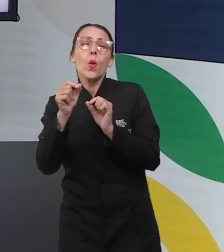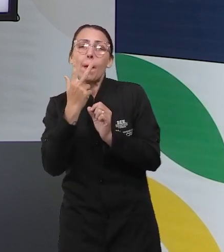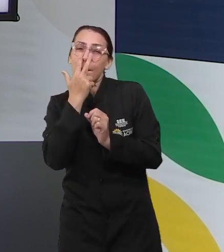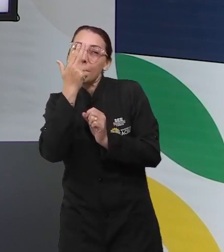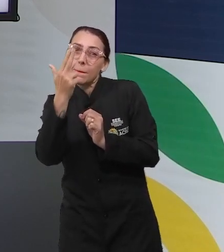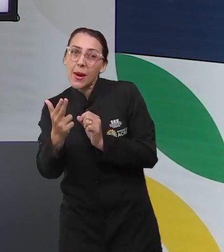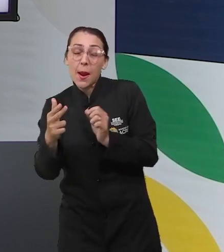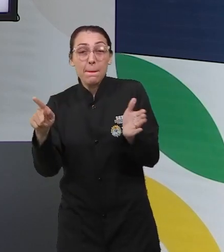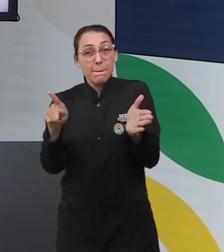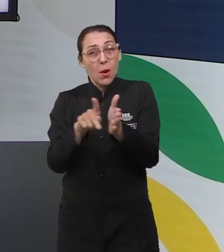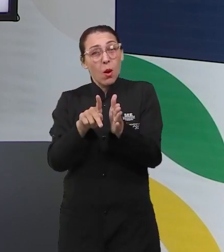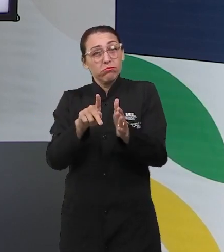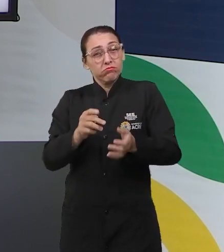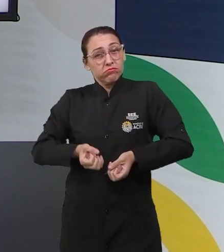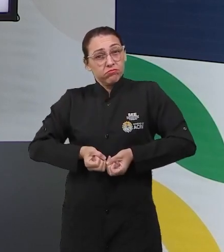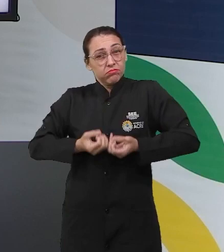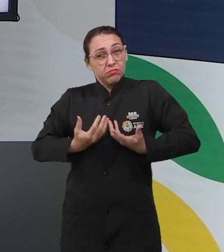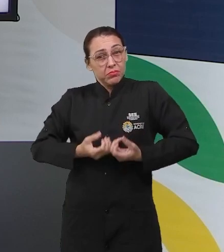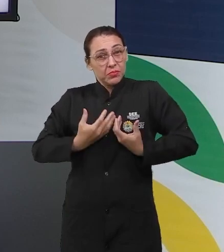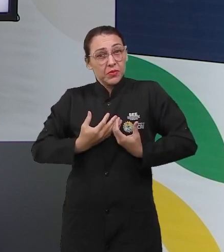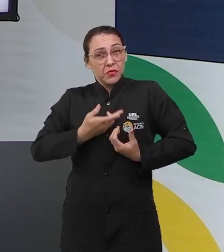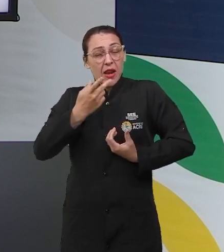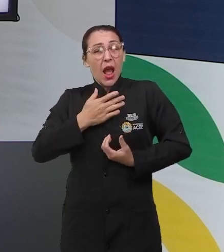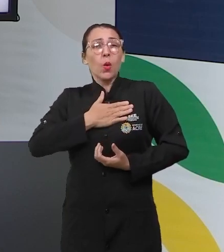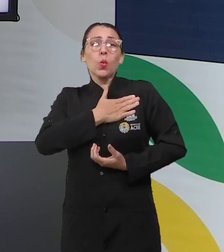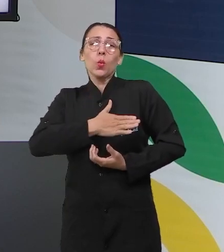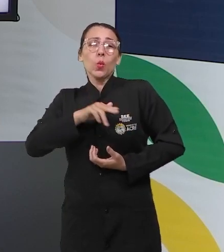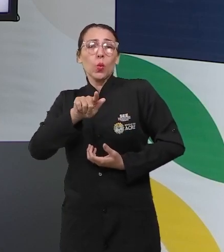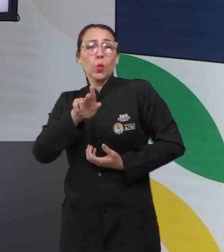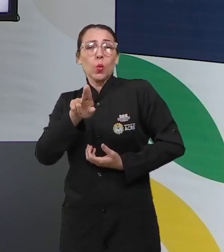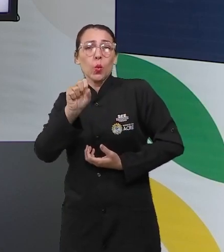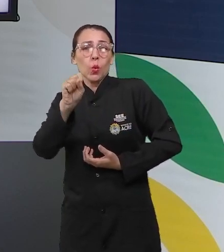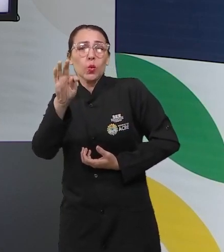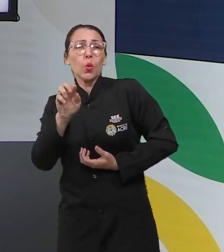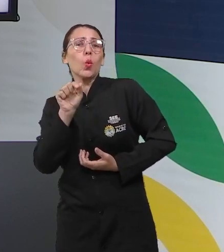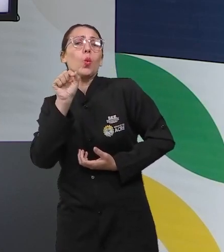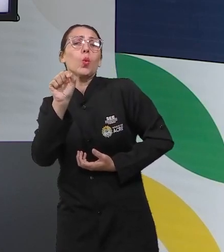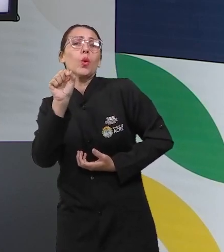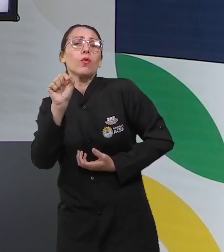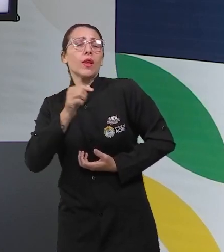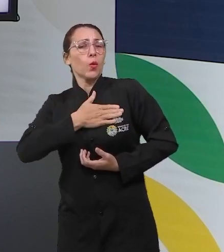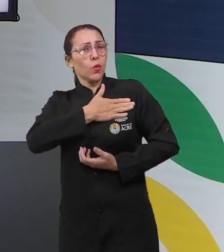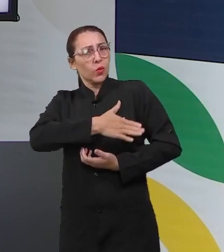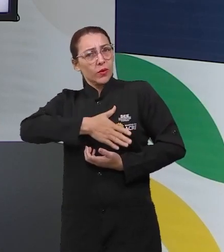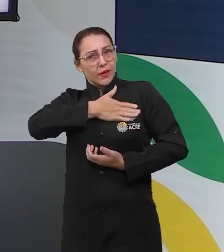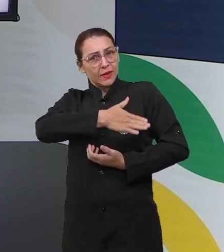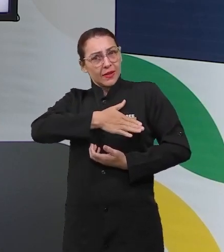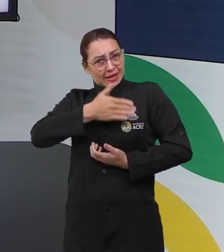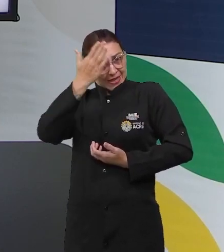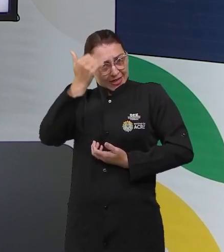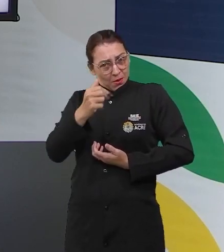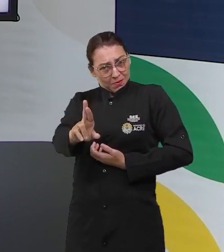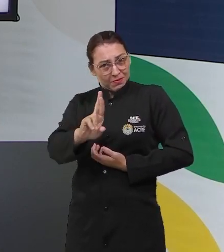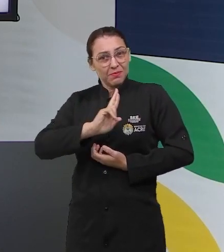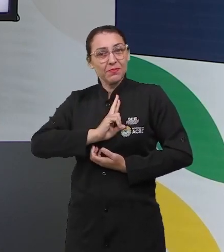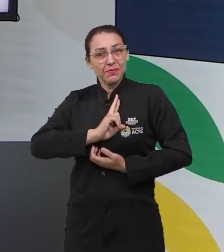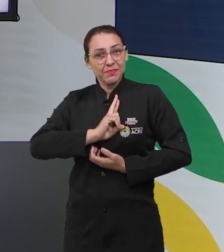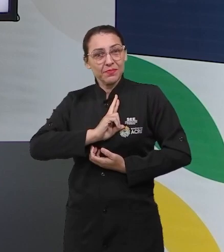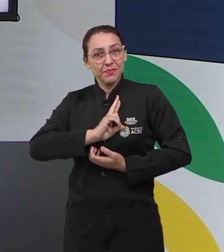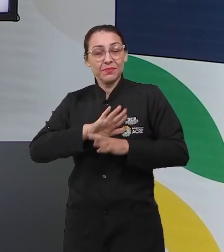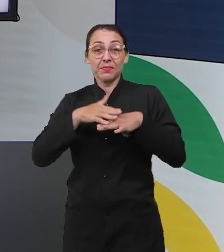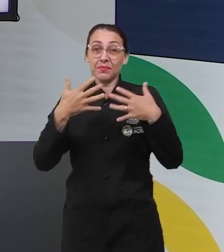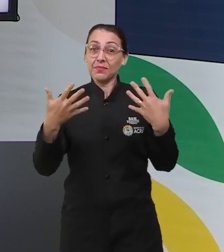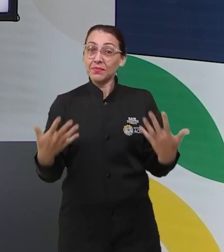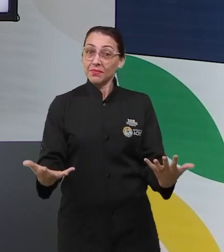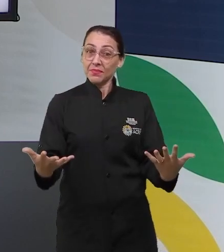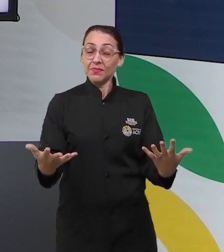las expresiones que quiere decir gusto? ¿Lo que ustedes gustan? ¿Sabe me decir? Então, galerinha,